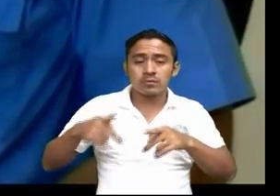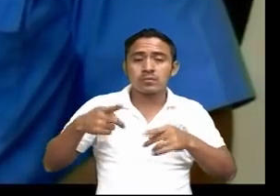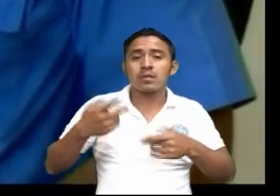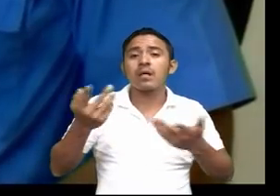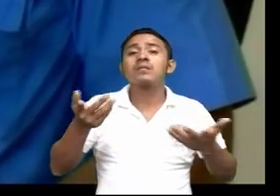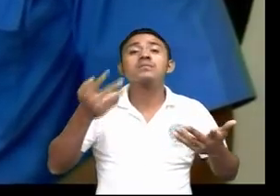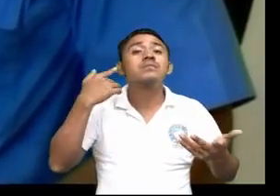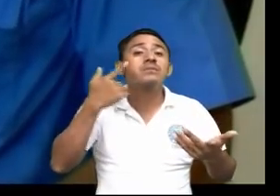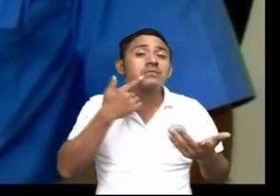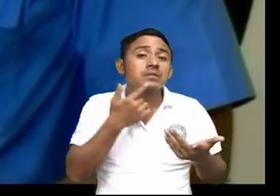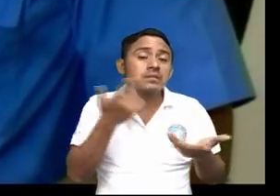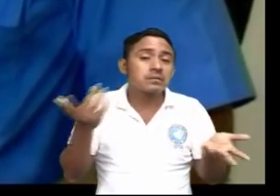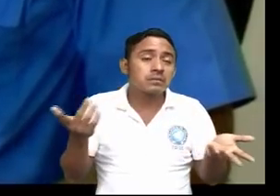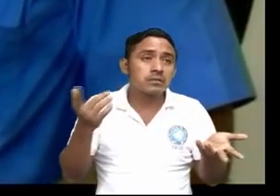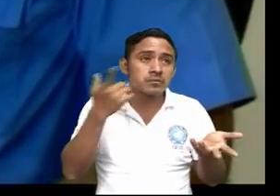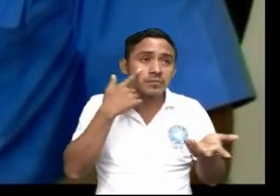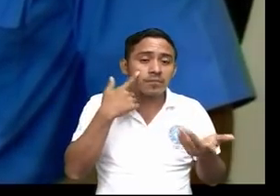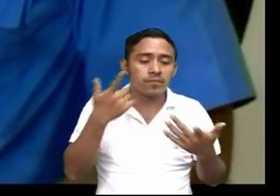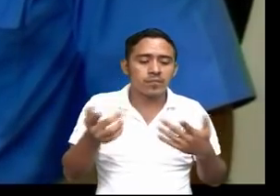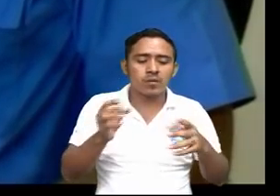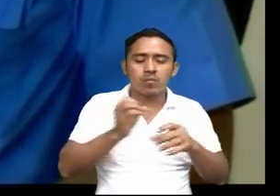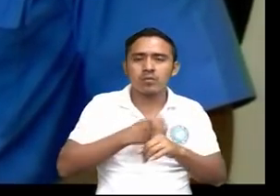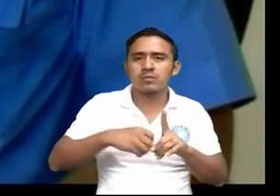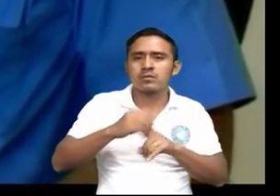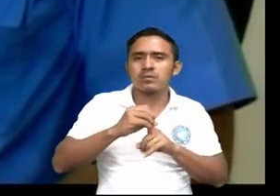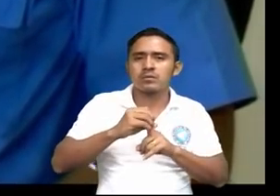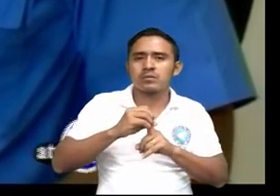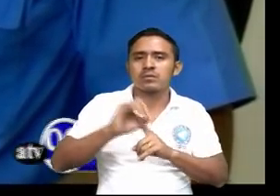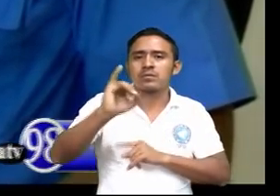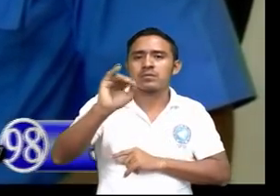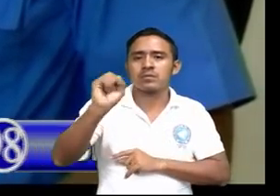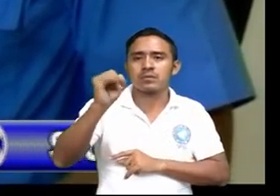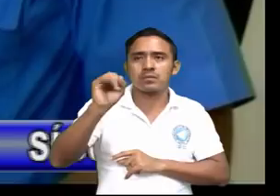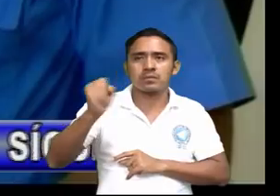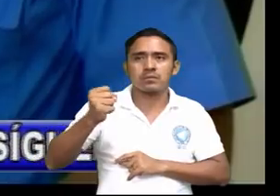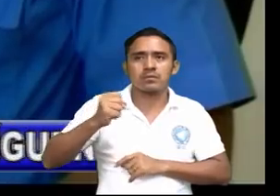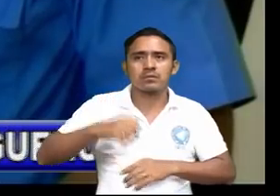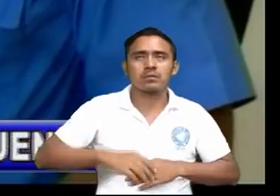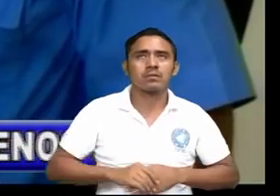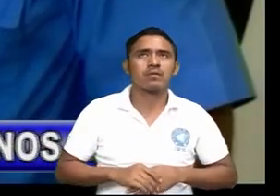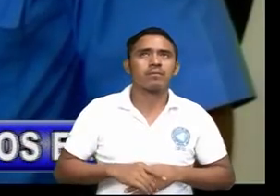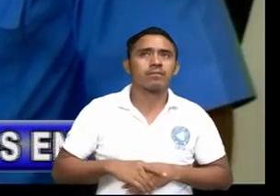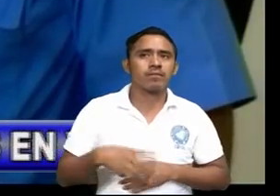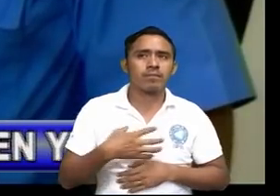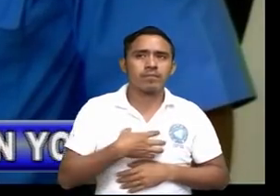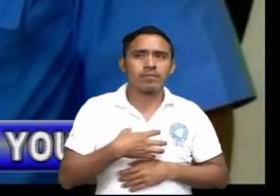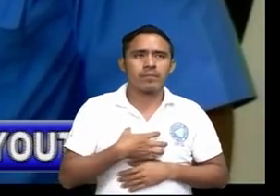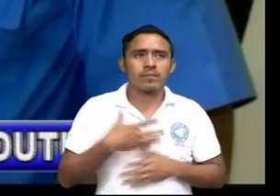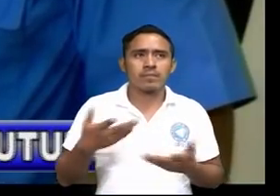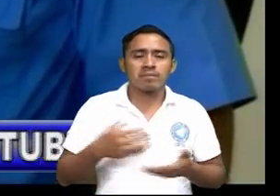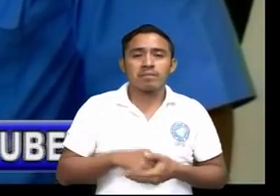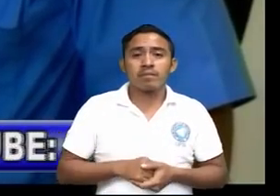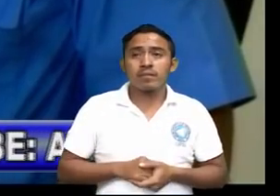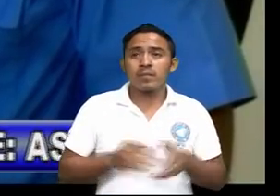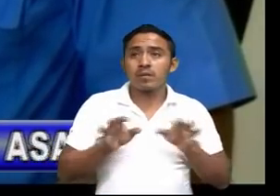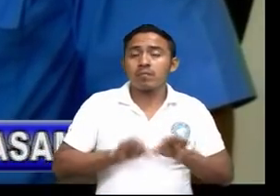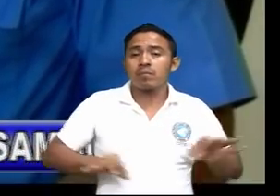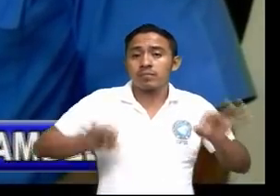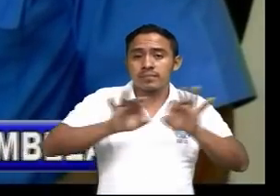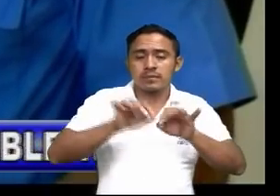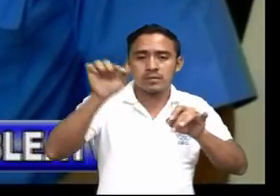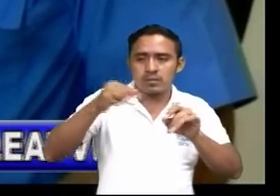supuestamente vinculados a la organización terrorista ISIS, Estado Islámico de Irak y Levante,